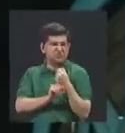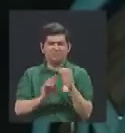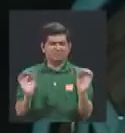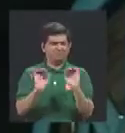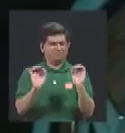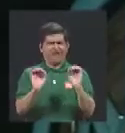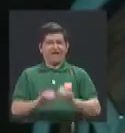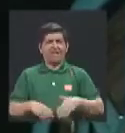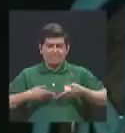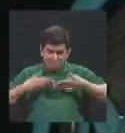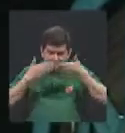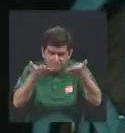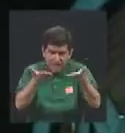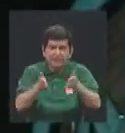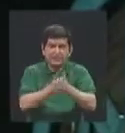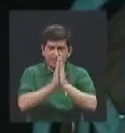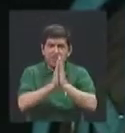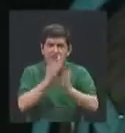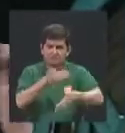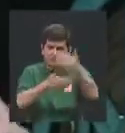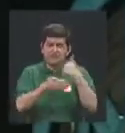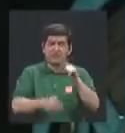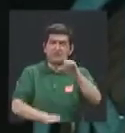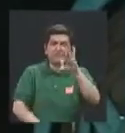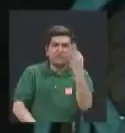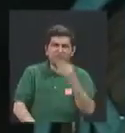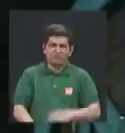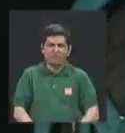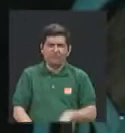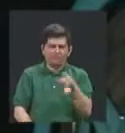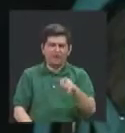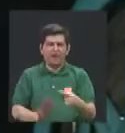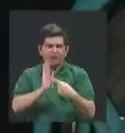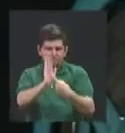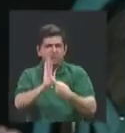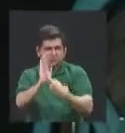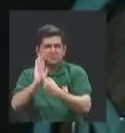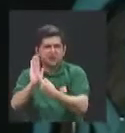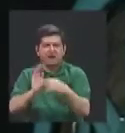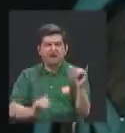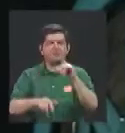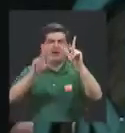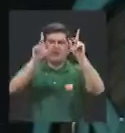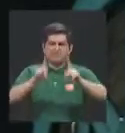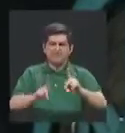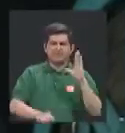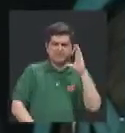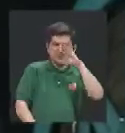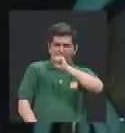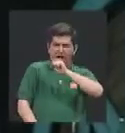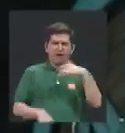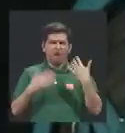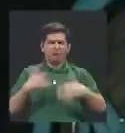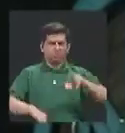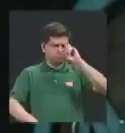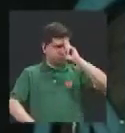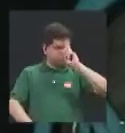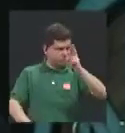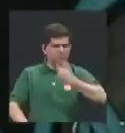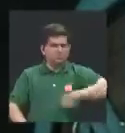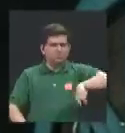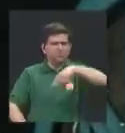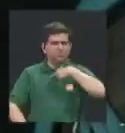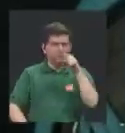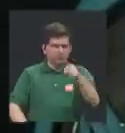nosotros no acaparábamos nada, que nosotros devolvíamos lo que pedíamos y que de alguna manera lo estábamos presentando. También la gente se dio cuenta